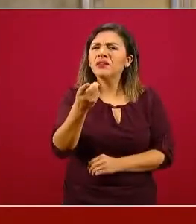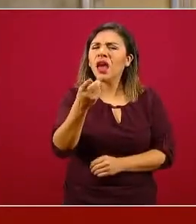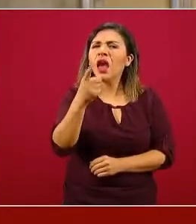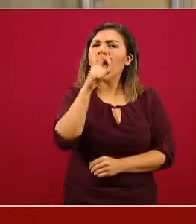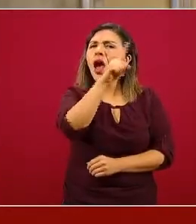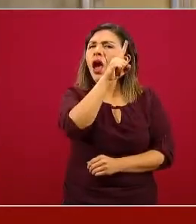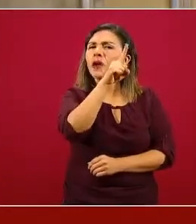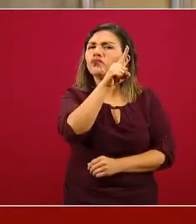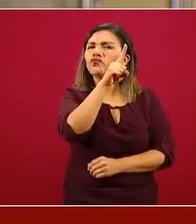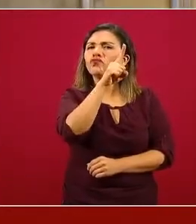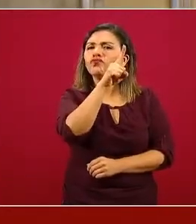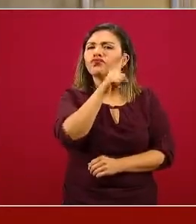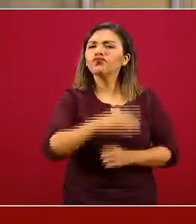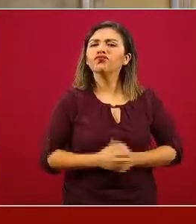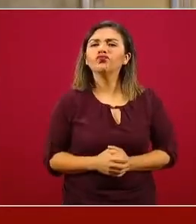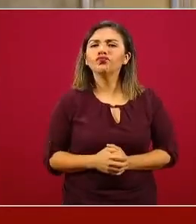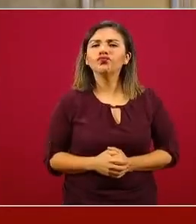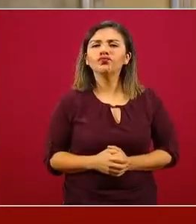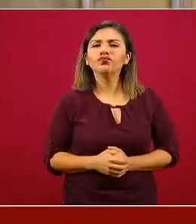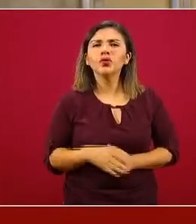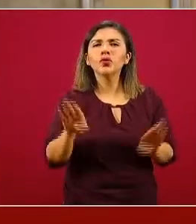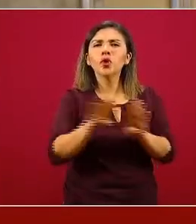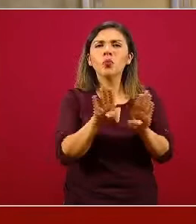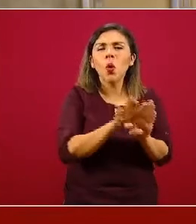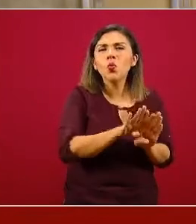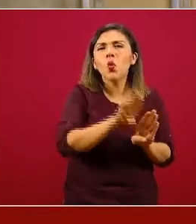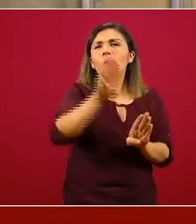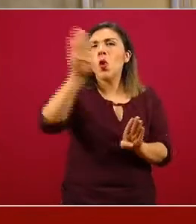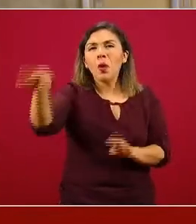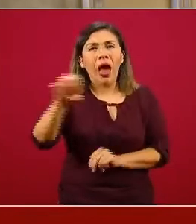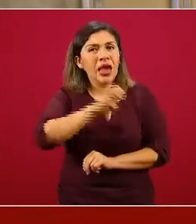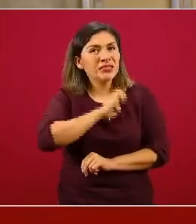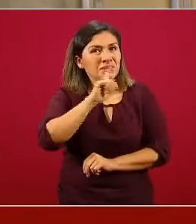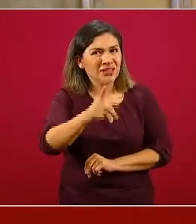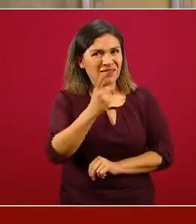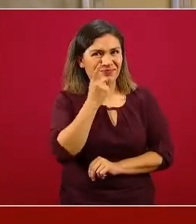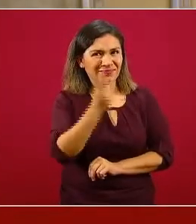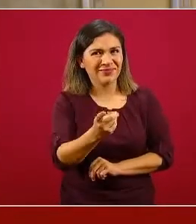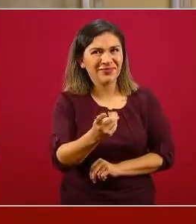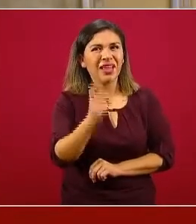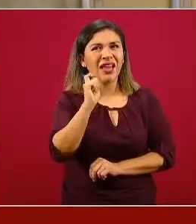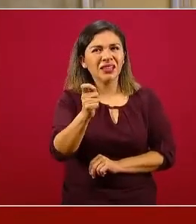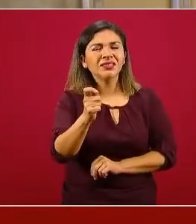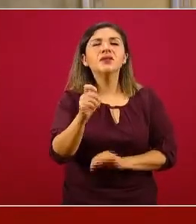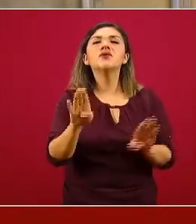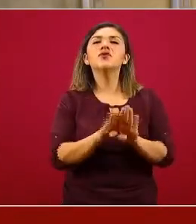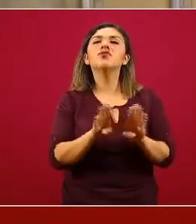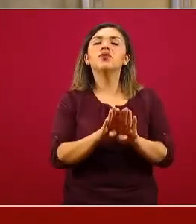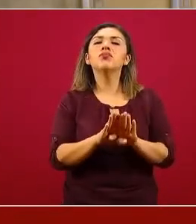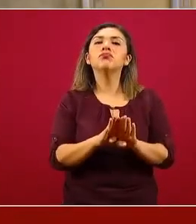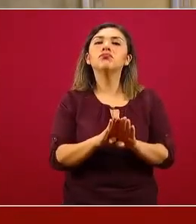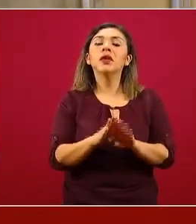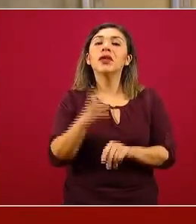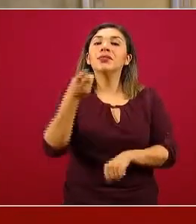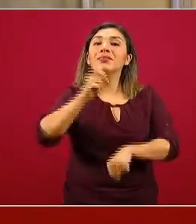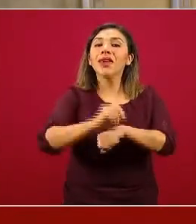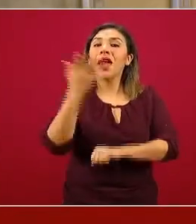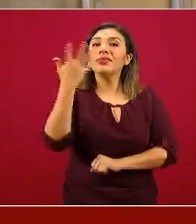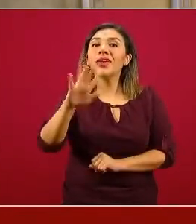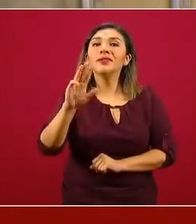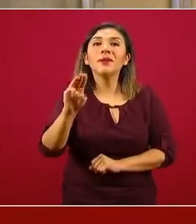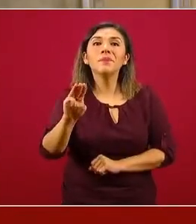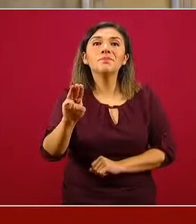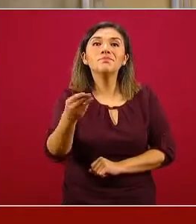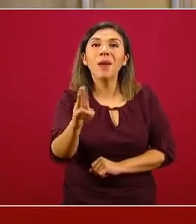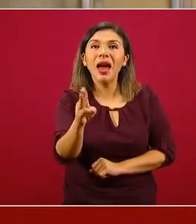de esta curva especial, en la que hacía referencia precisamente al 10 de mayo, ¿no?